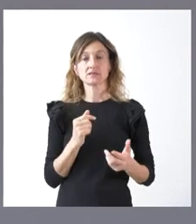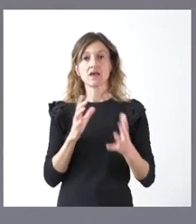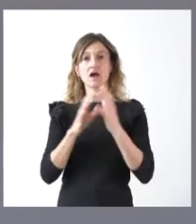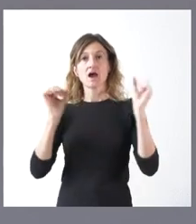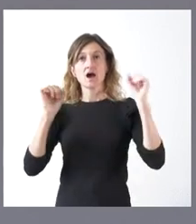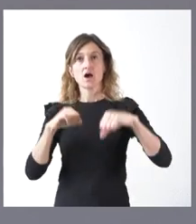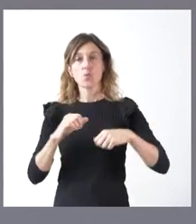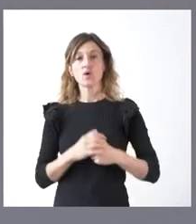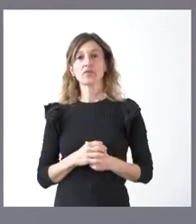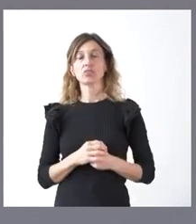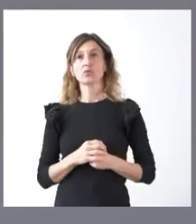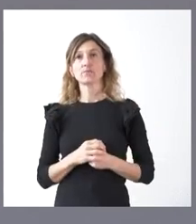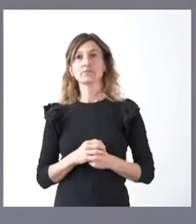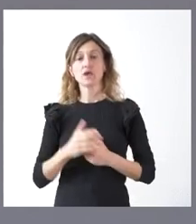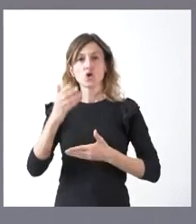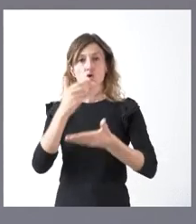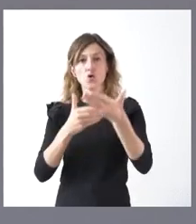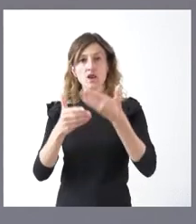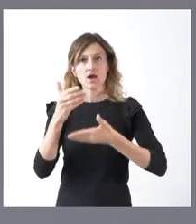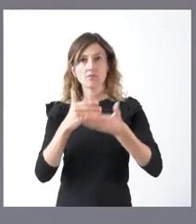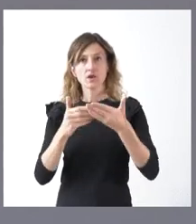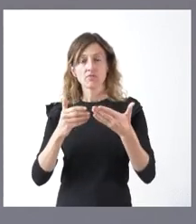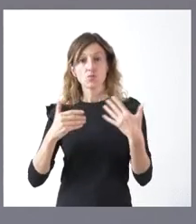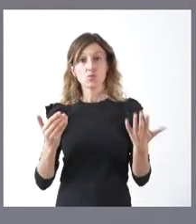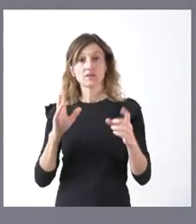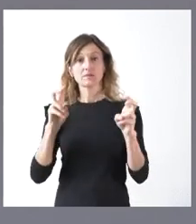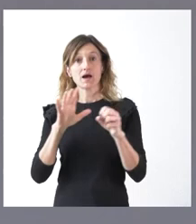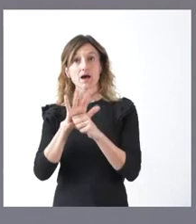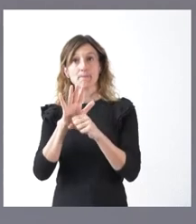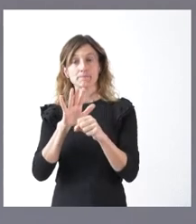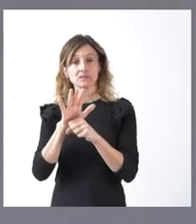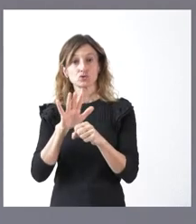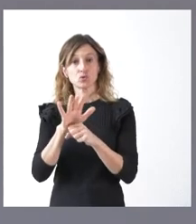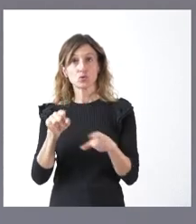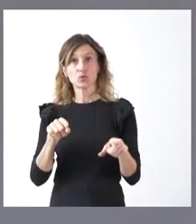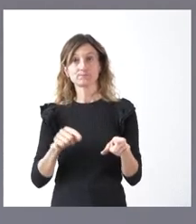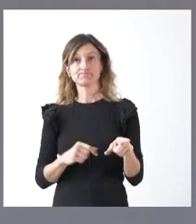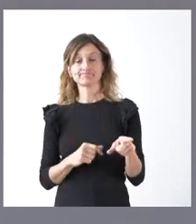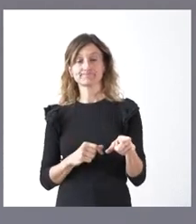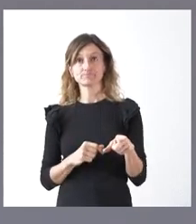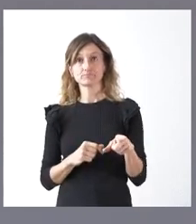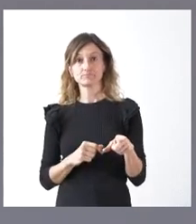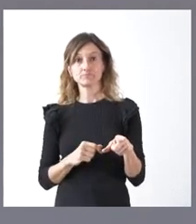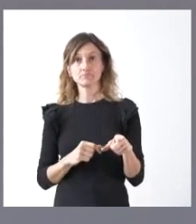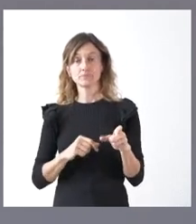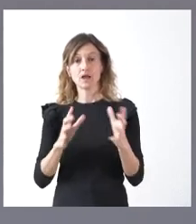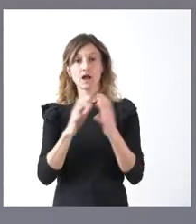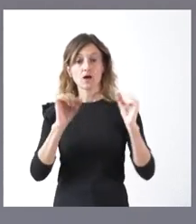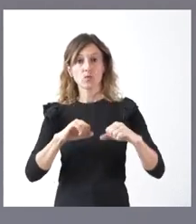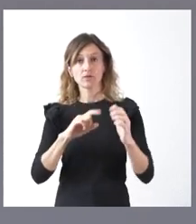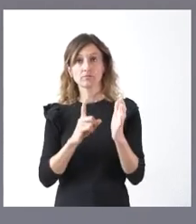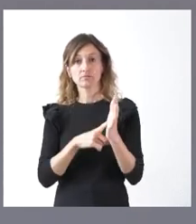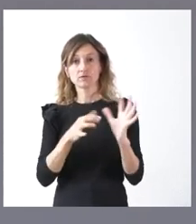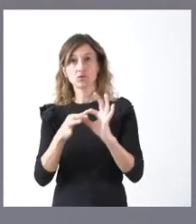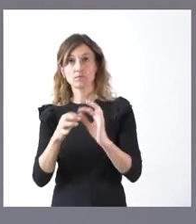contra Cuál era la colaboración en el ámbito del acuerdo vigente con ese